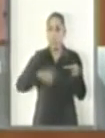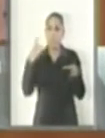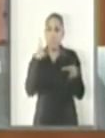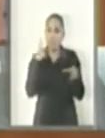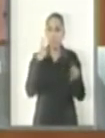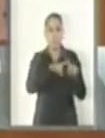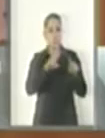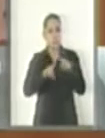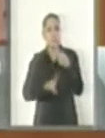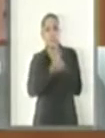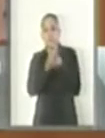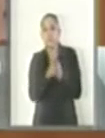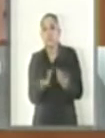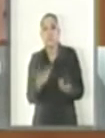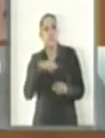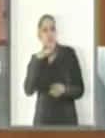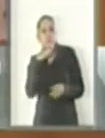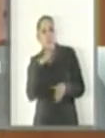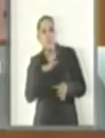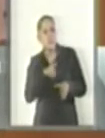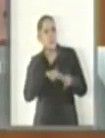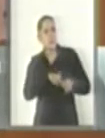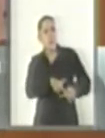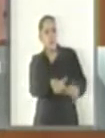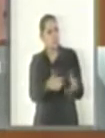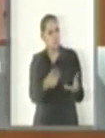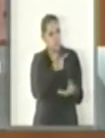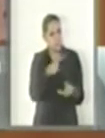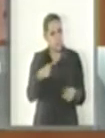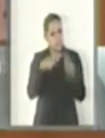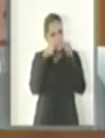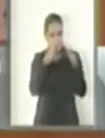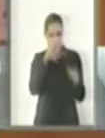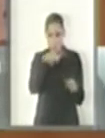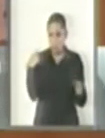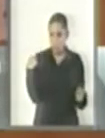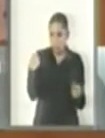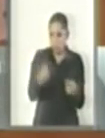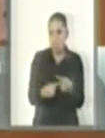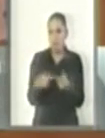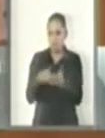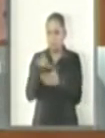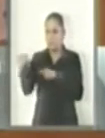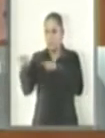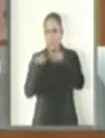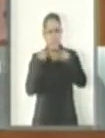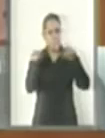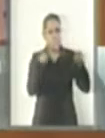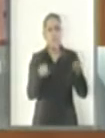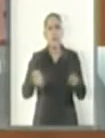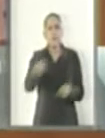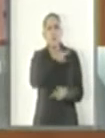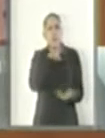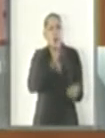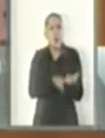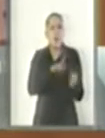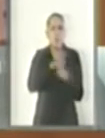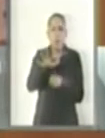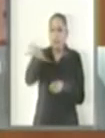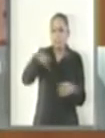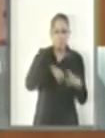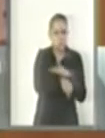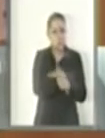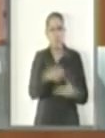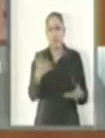se mantiene un régimen de impunidad inexplicable. En Movimiento Ciudadano estamos convencidos que el Estado